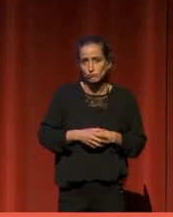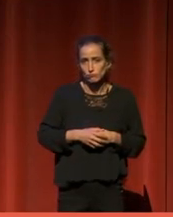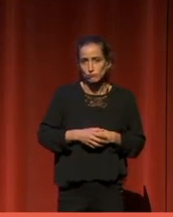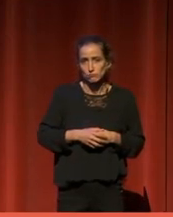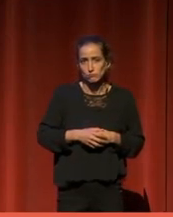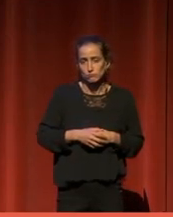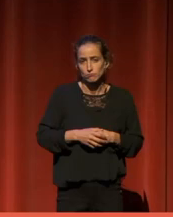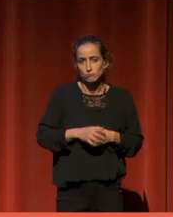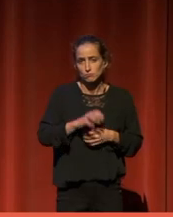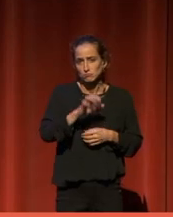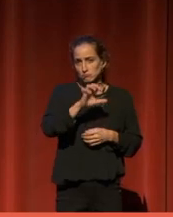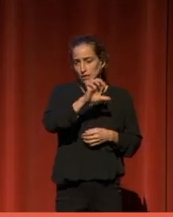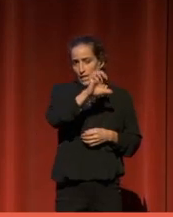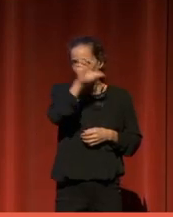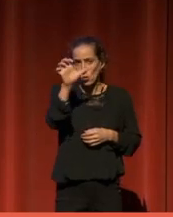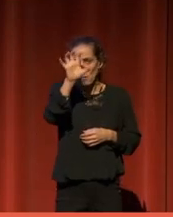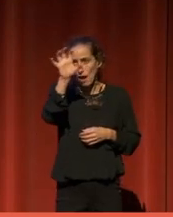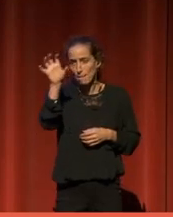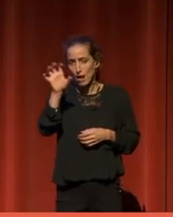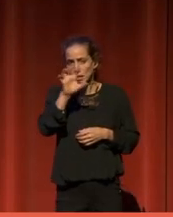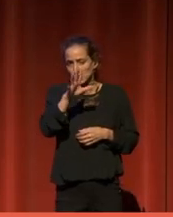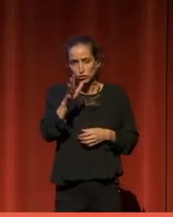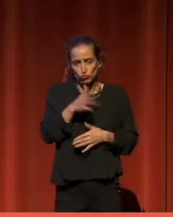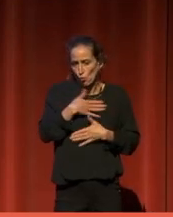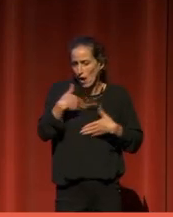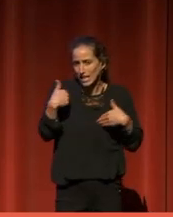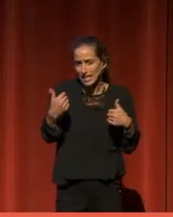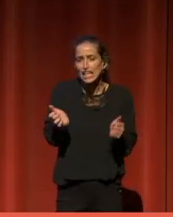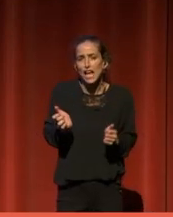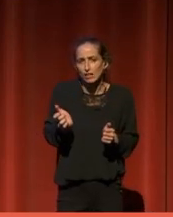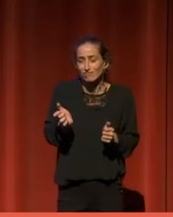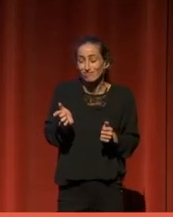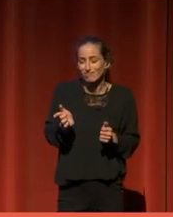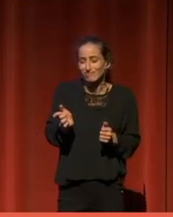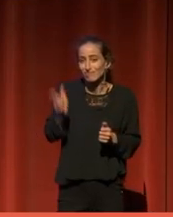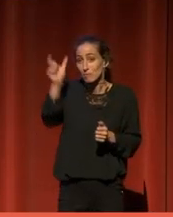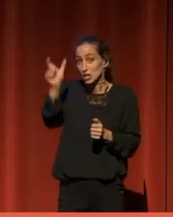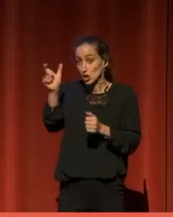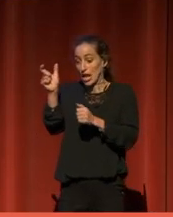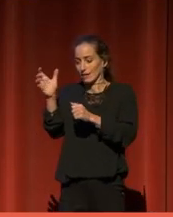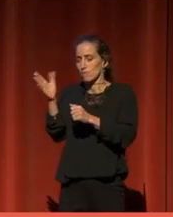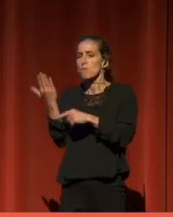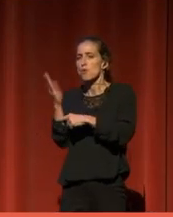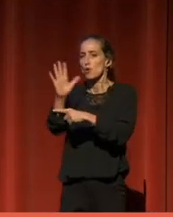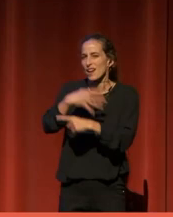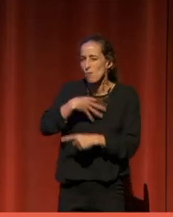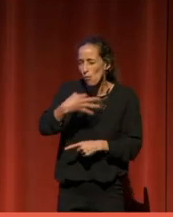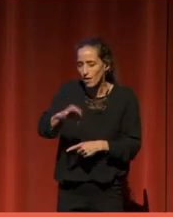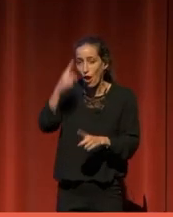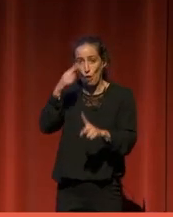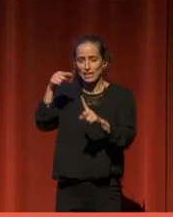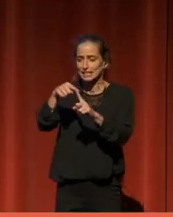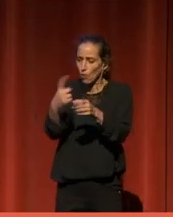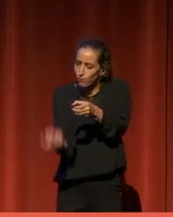proponer a alguien de su país para ser parte de este grupo de